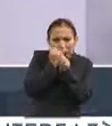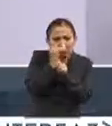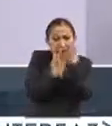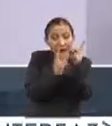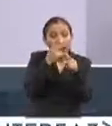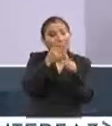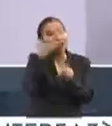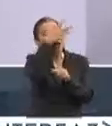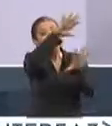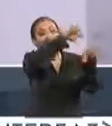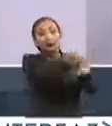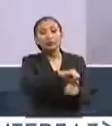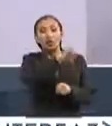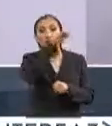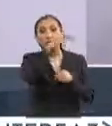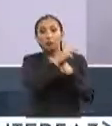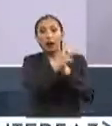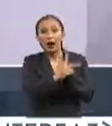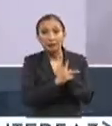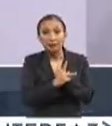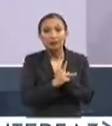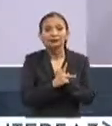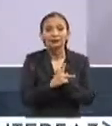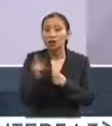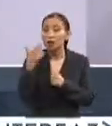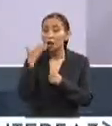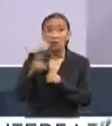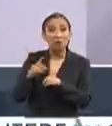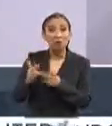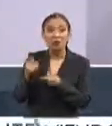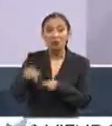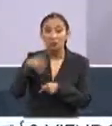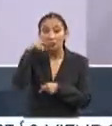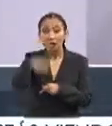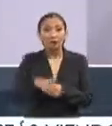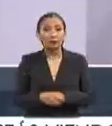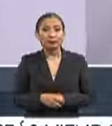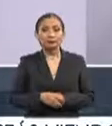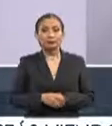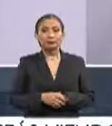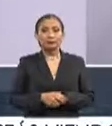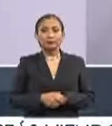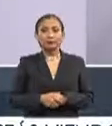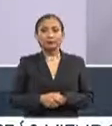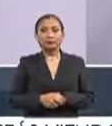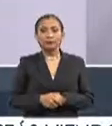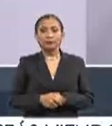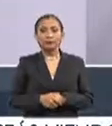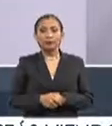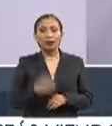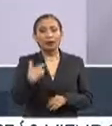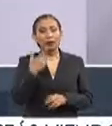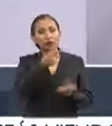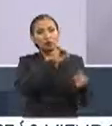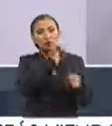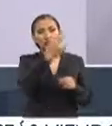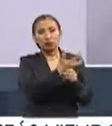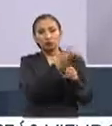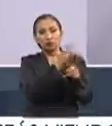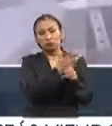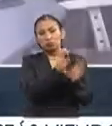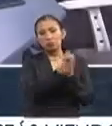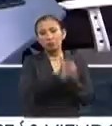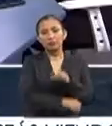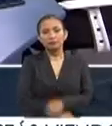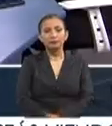incluso hasta traer las semillas que ya están extintas aquí o que ya no se encuentran en México y que las repatria de Estados Unidos o de